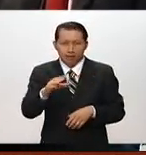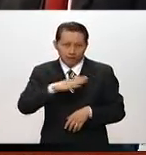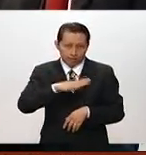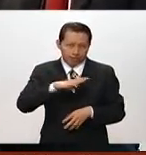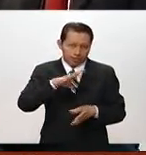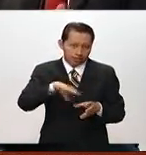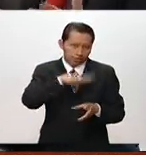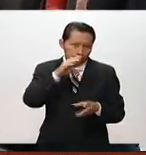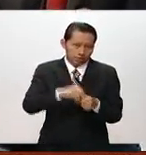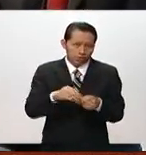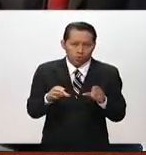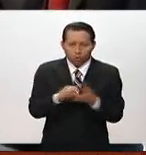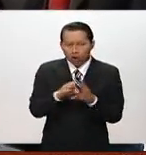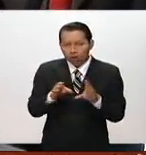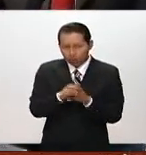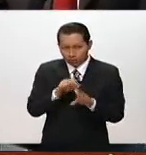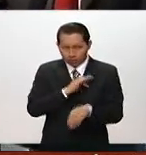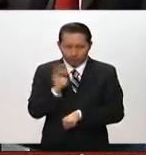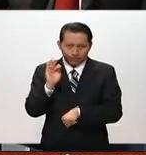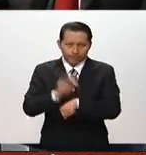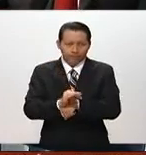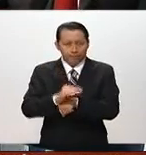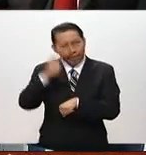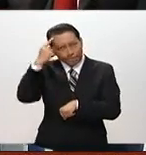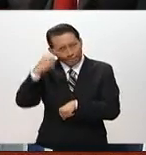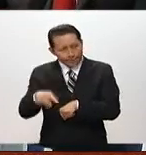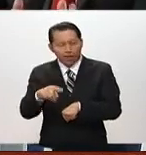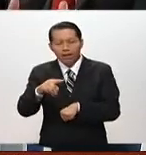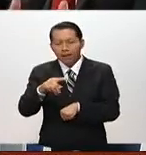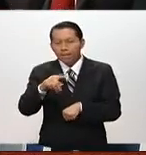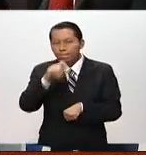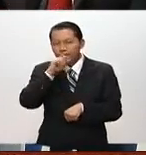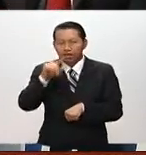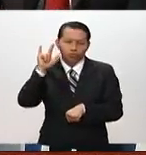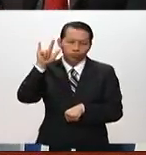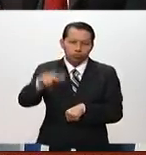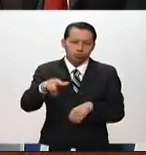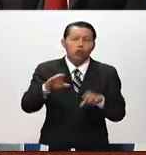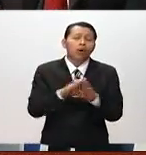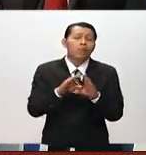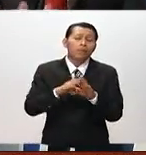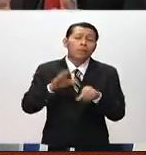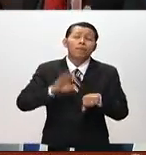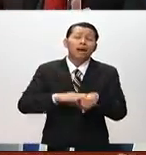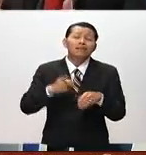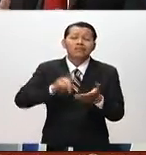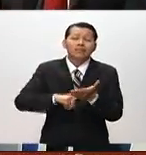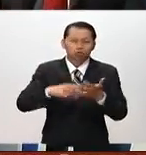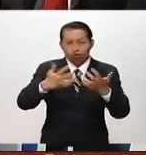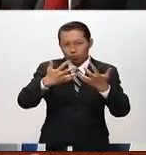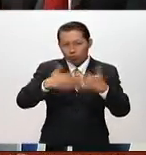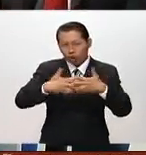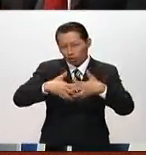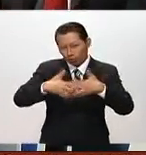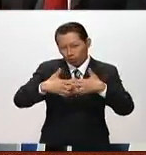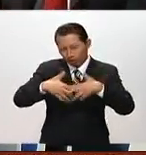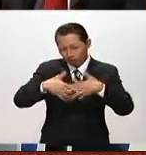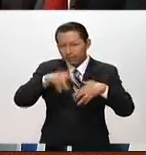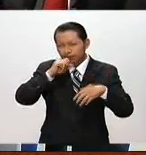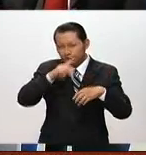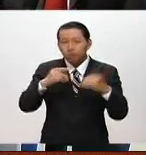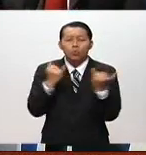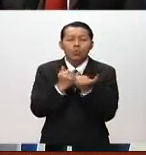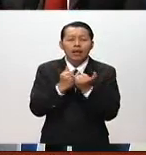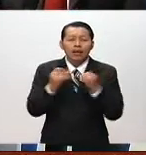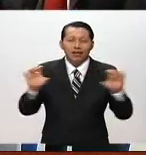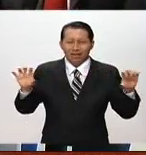características ventajosas para las aeronaves, particularmente en los motores, los álabes de las turbinas,